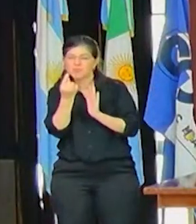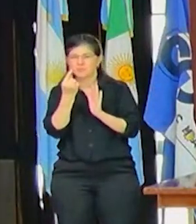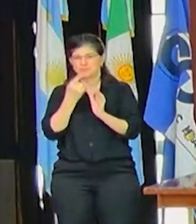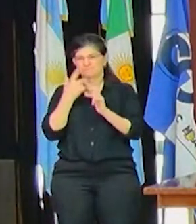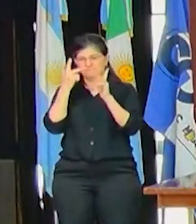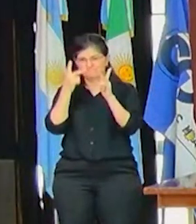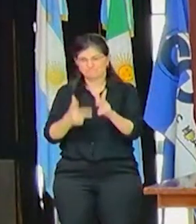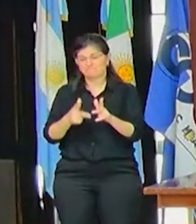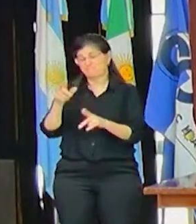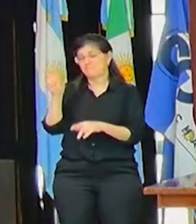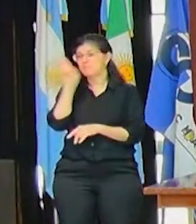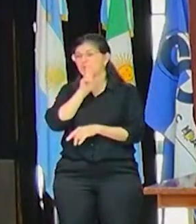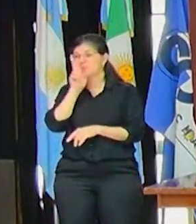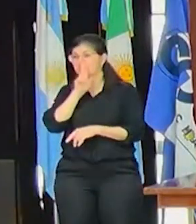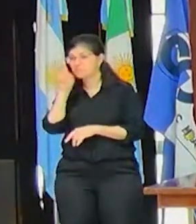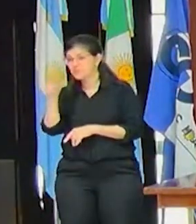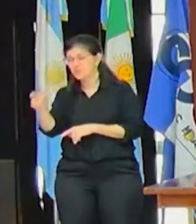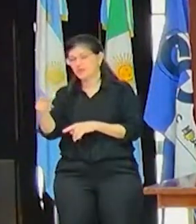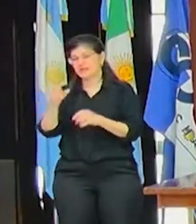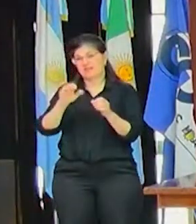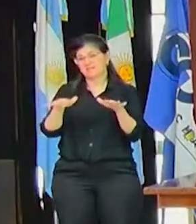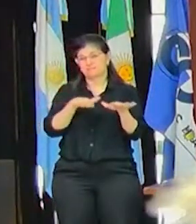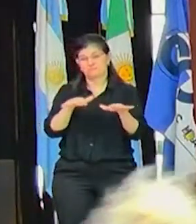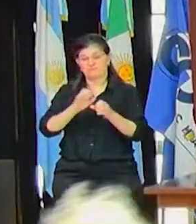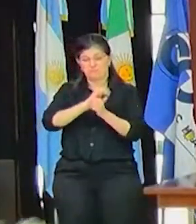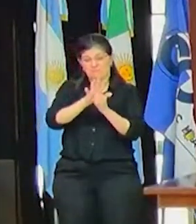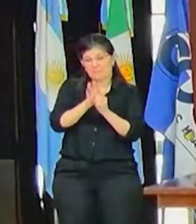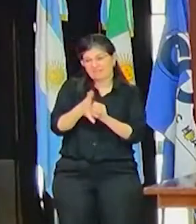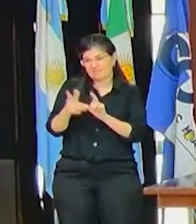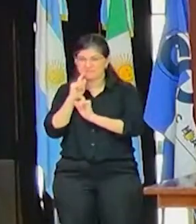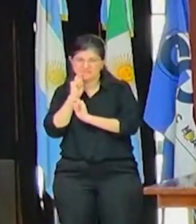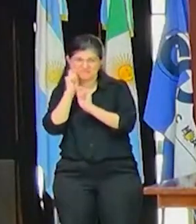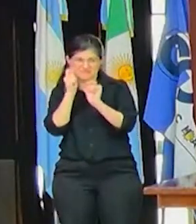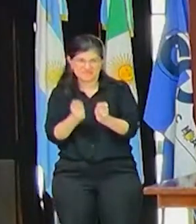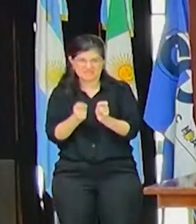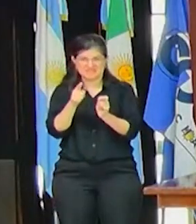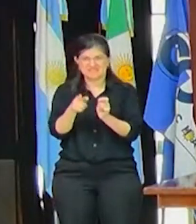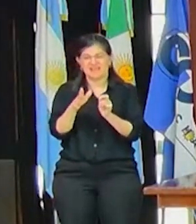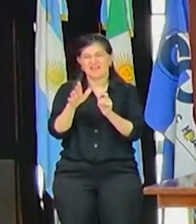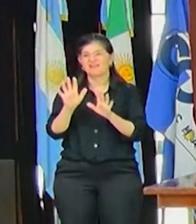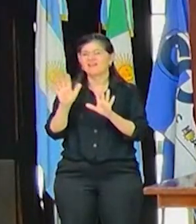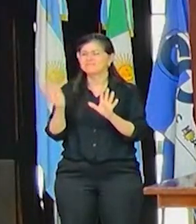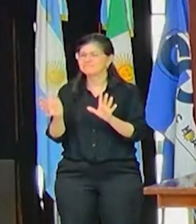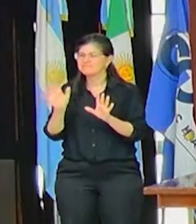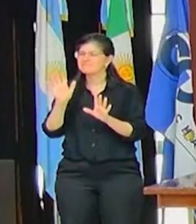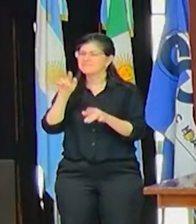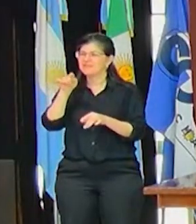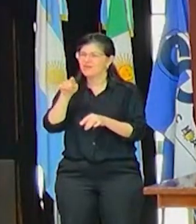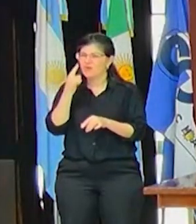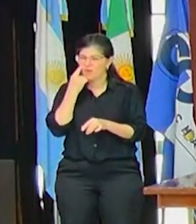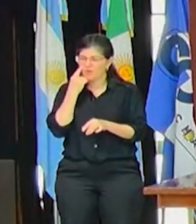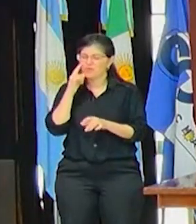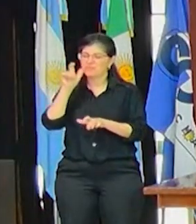la pandemia, porque era el único lugar donde podía salir. Aunque no haya pandemia, hay muchas personas que